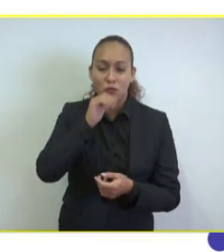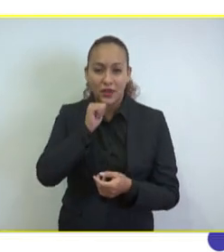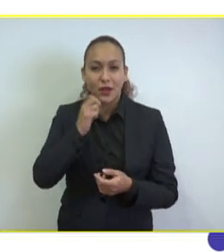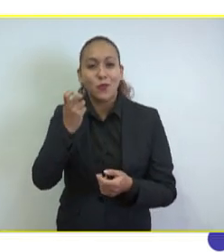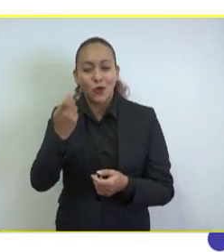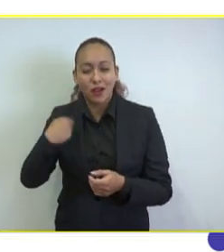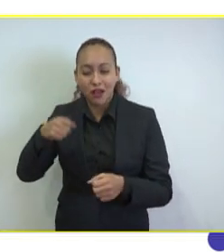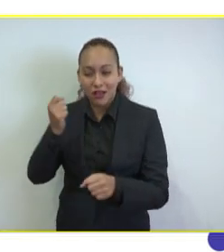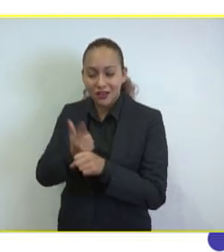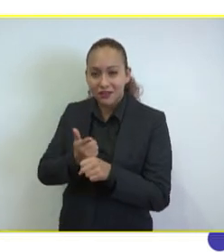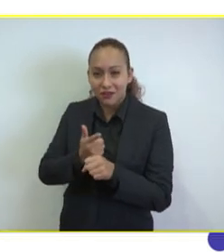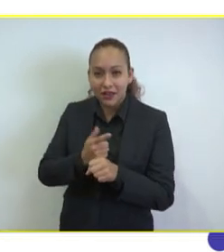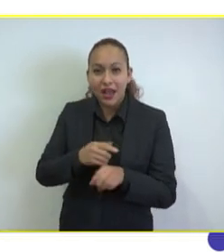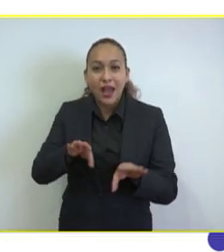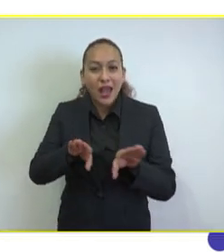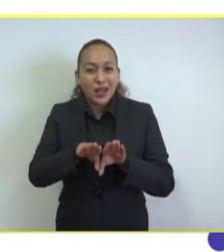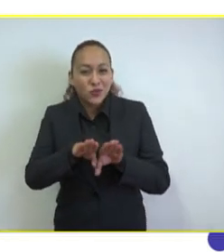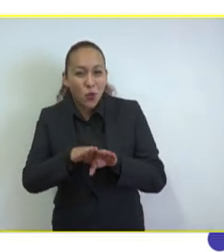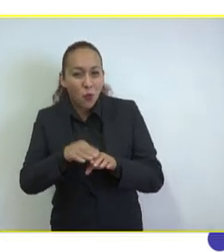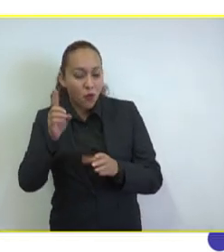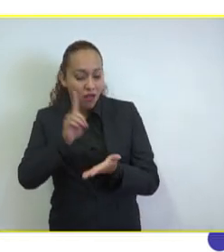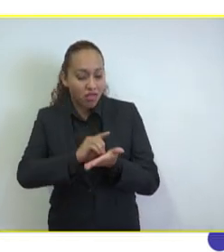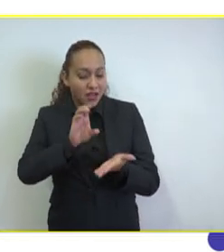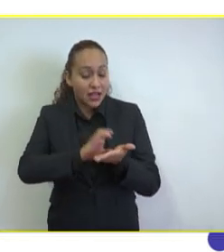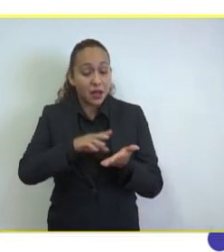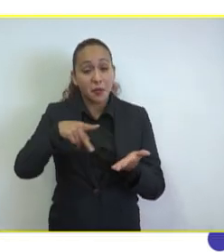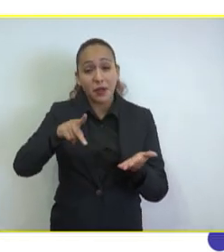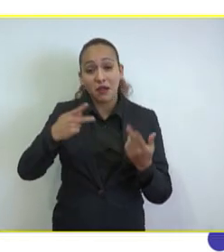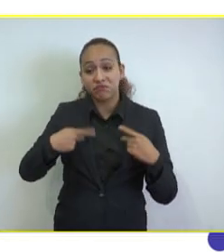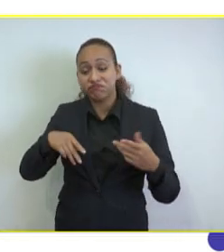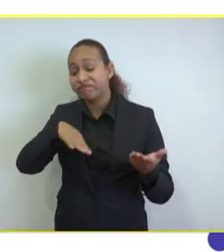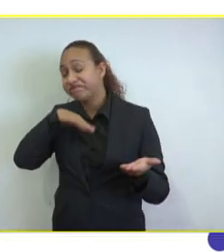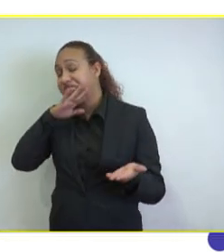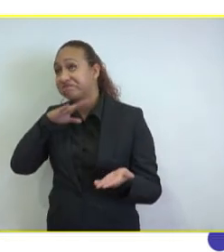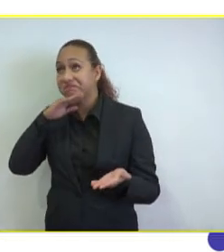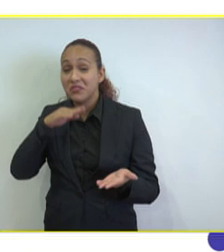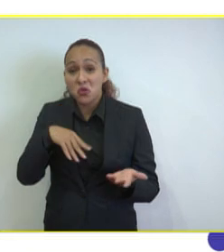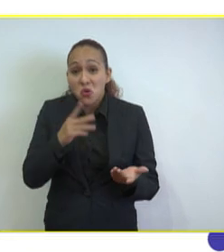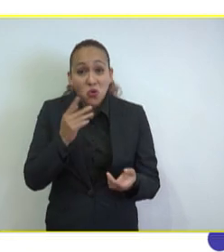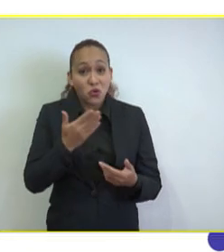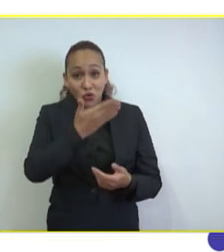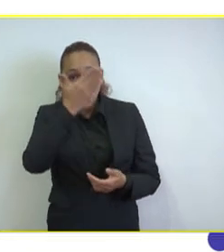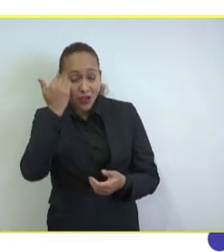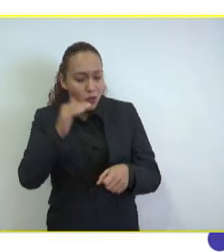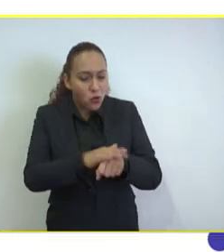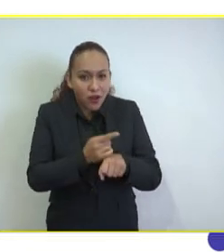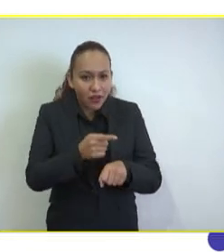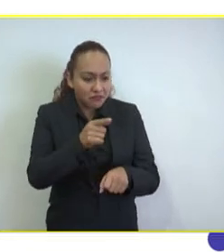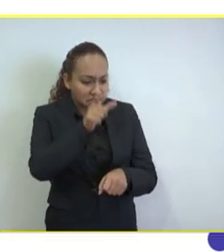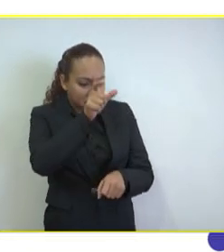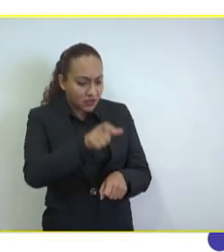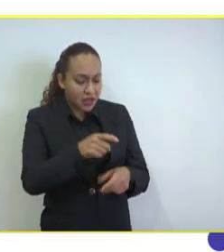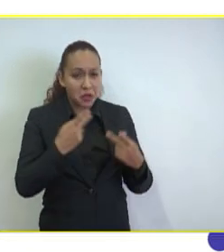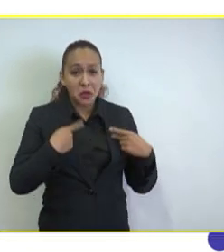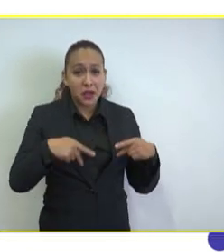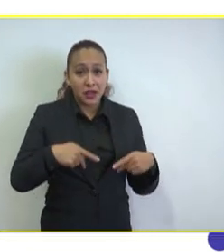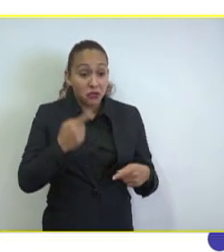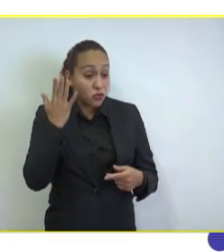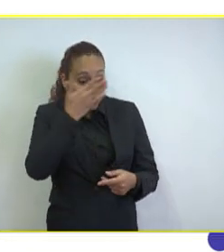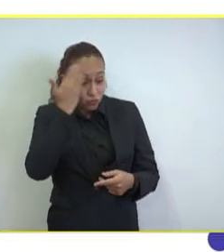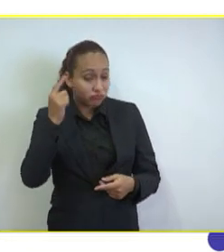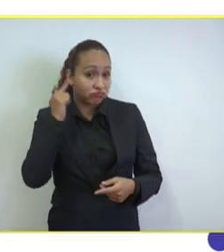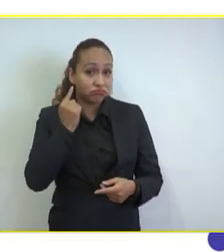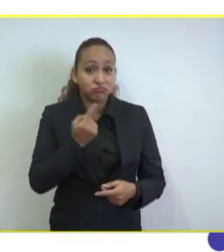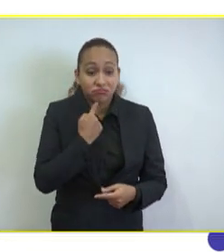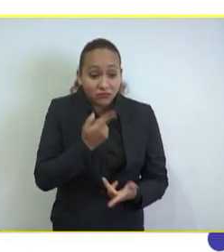discapacidad invisible, ya que muchas de las propuestas que existen no toman en cuenta sus necesidades específicas o están normalmente